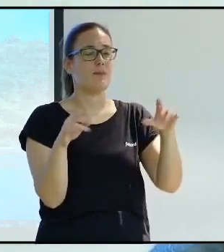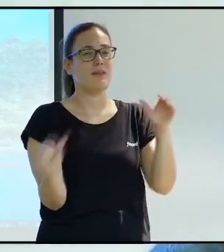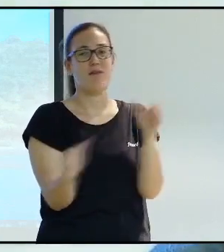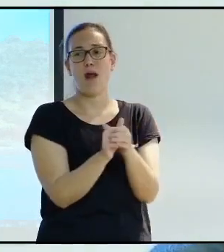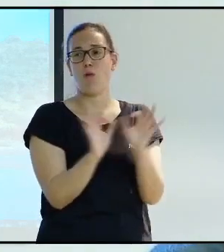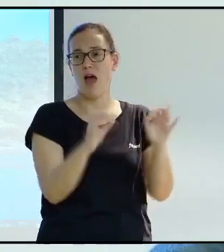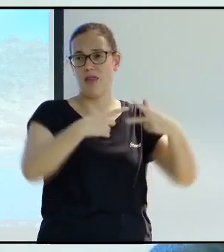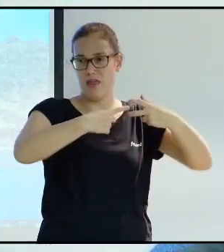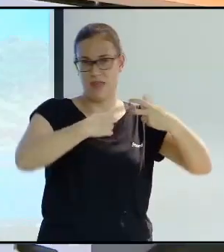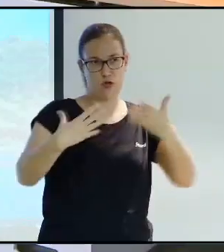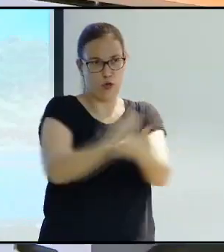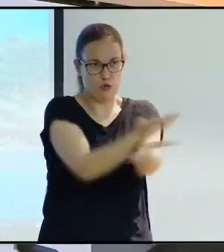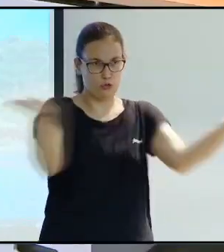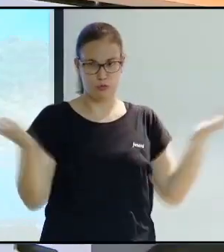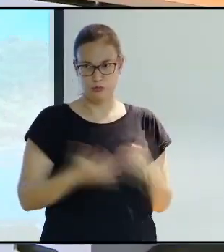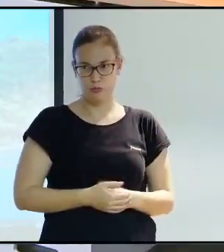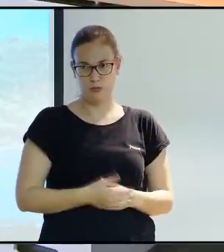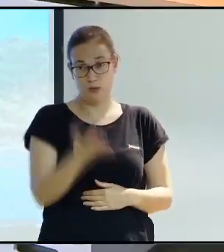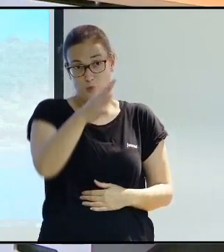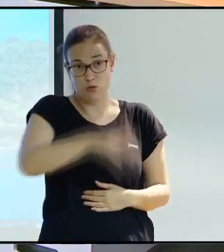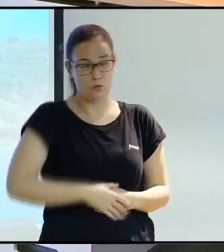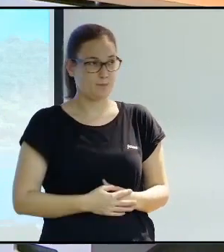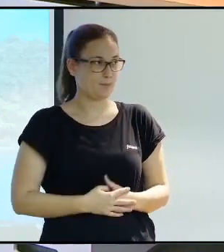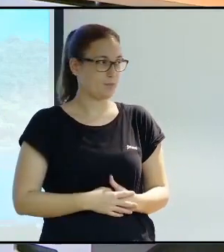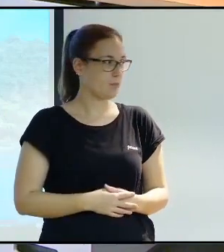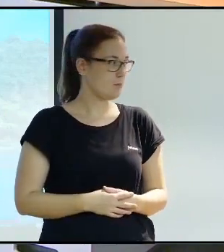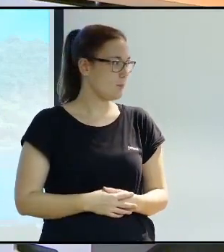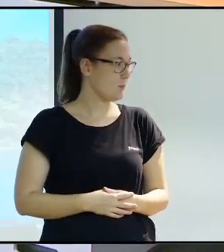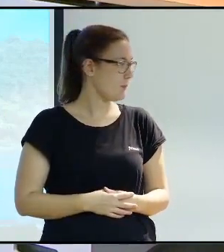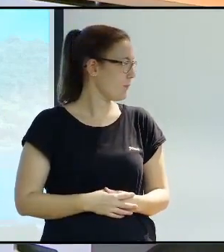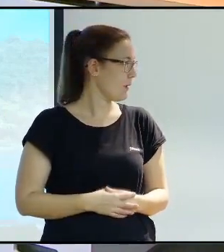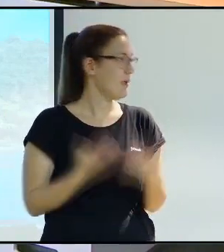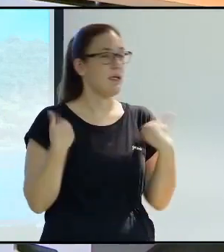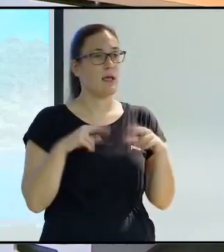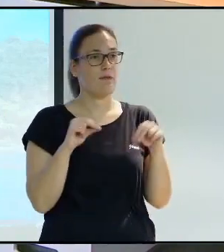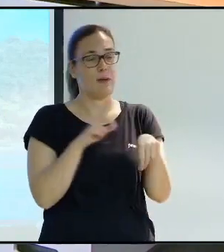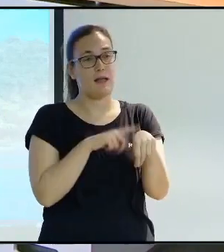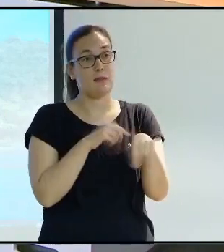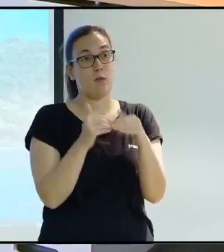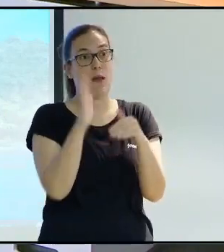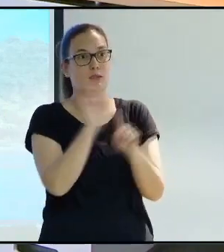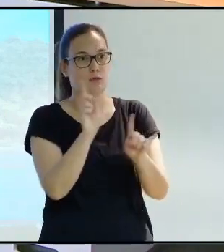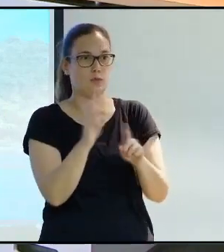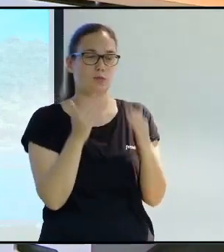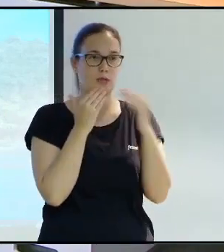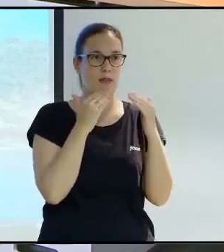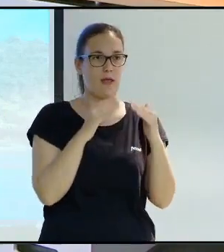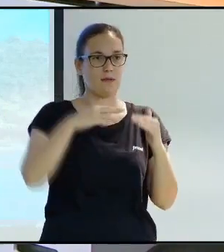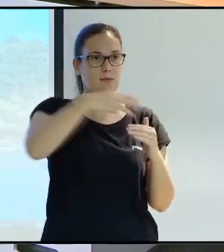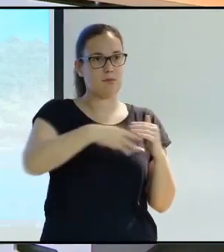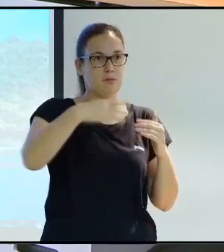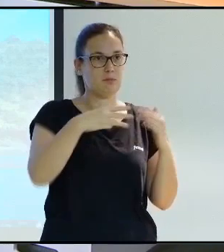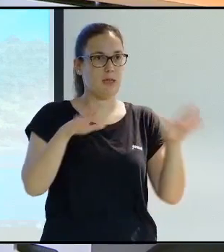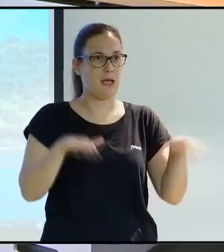Más o menos, no me lío más, para que no me pase de tiempo. Muchas gracias, Miguel Ángel.